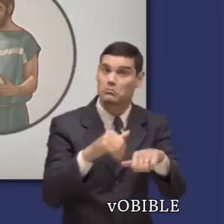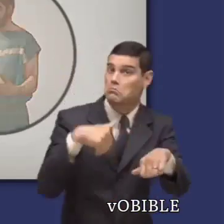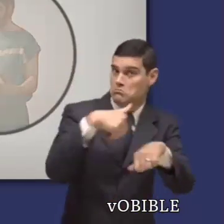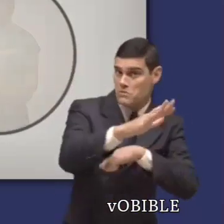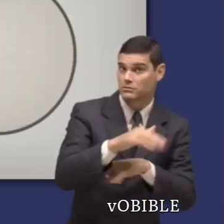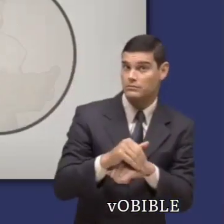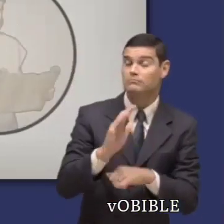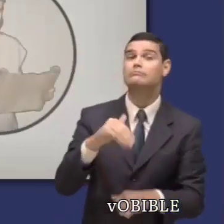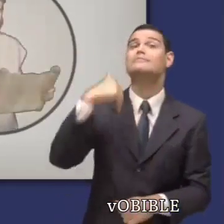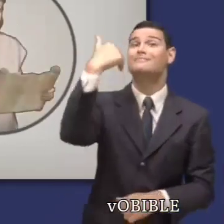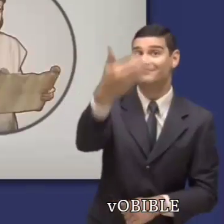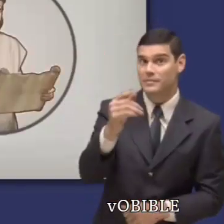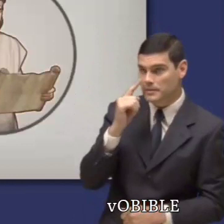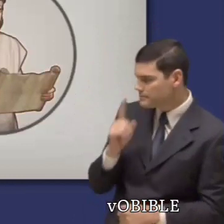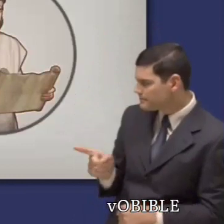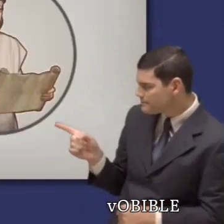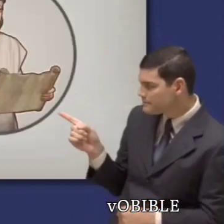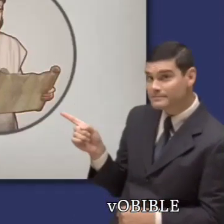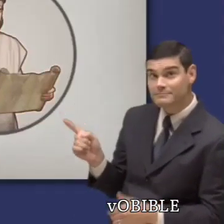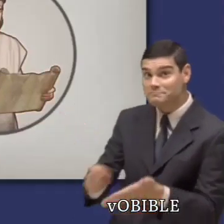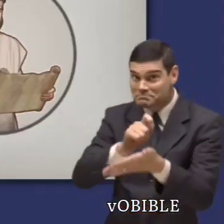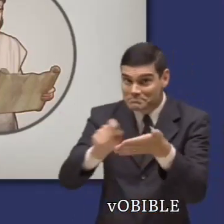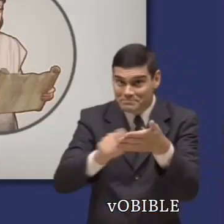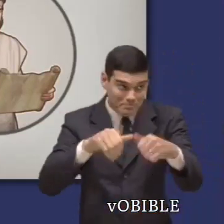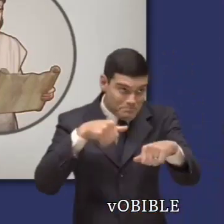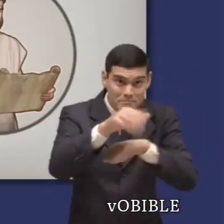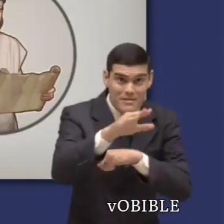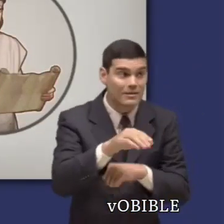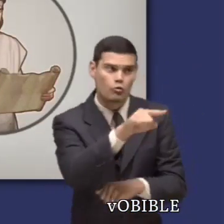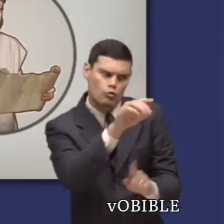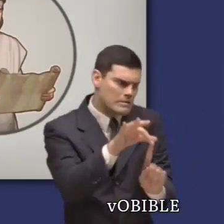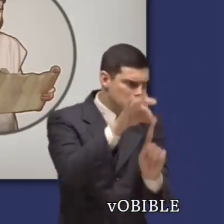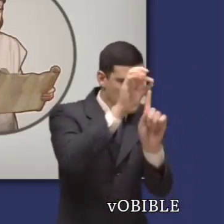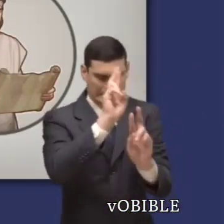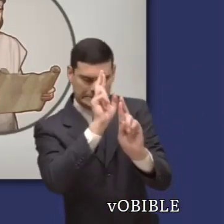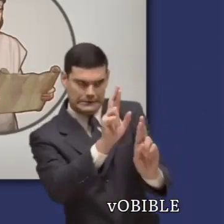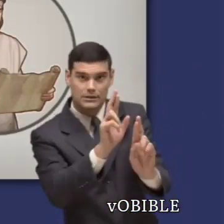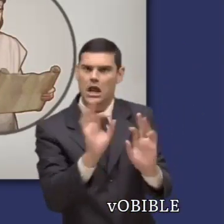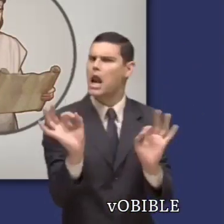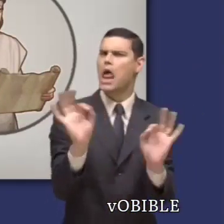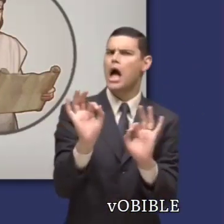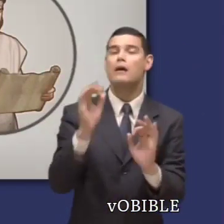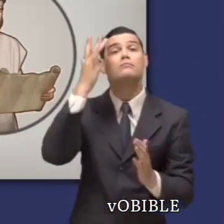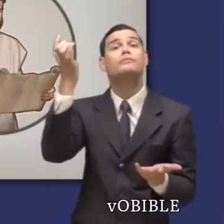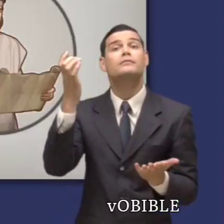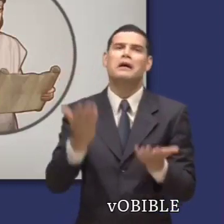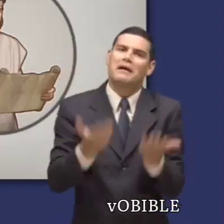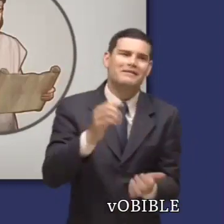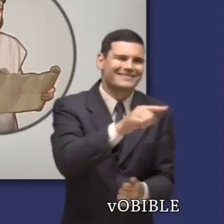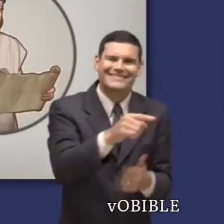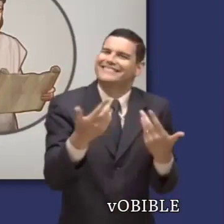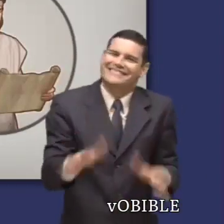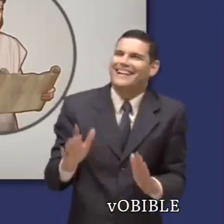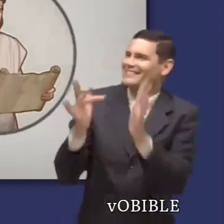Sin embargo, cuando se dirige a él en Hechos, no usa ese título, lo que podría indicar que Teófilo ya era un cristiano